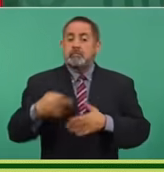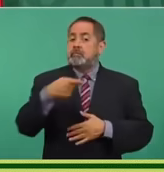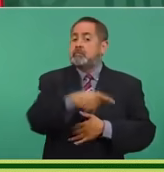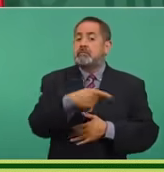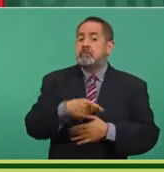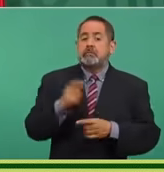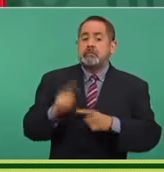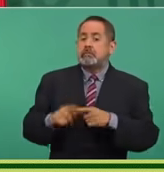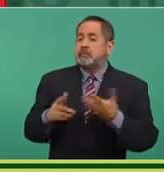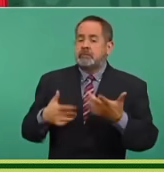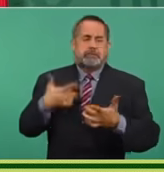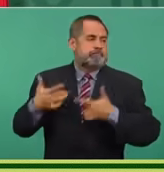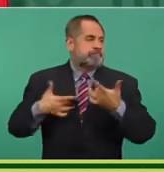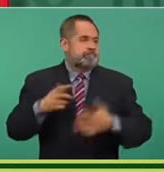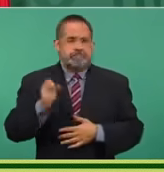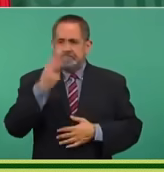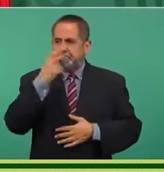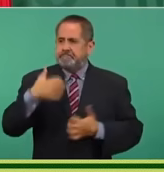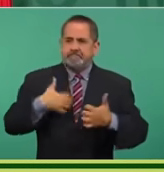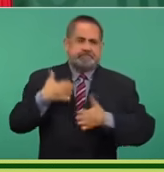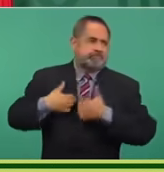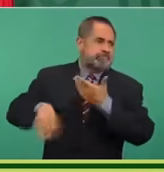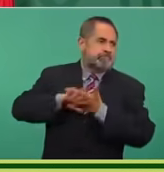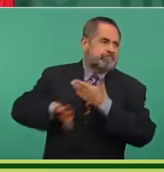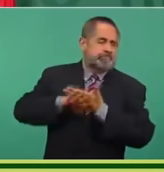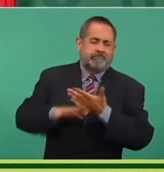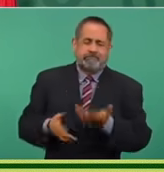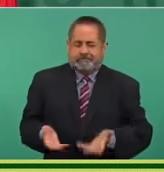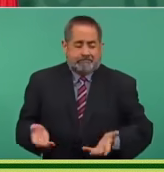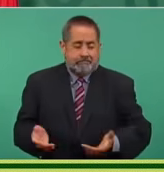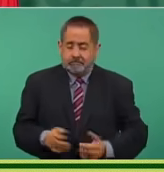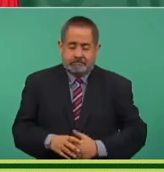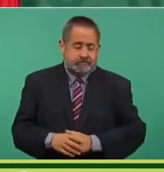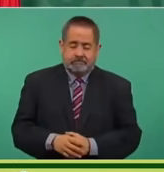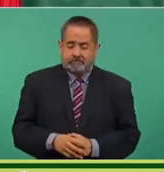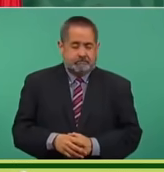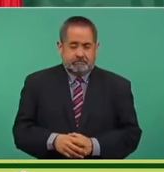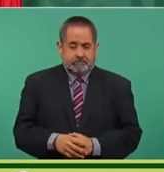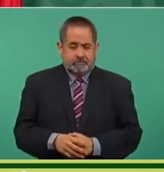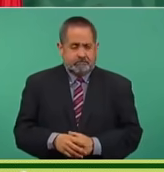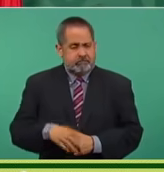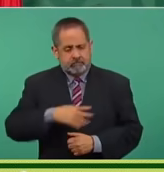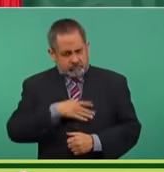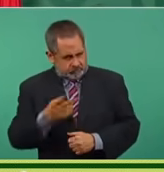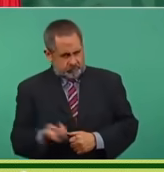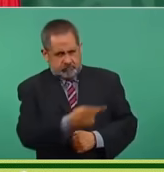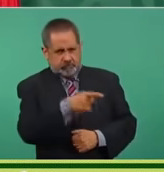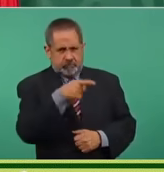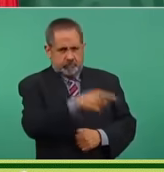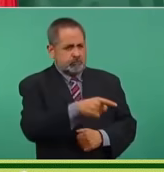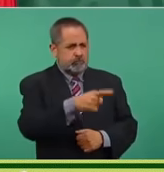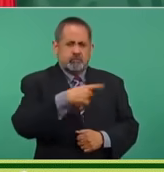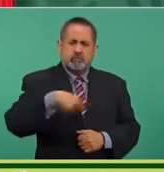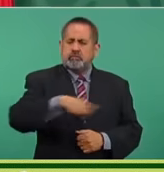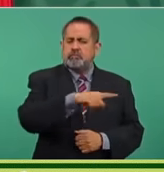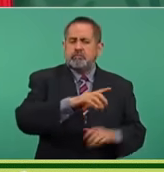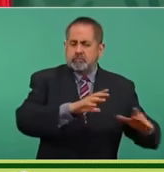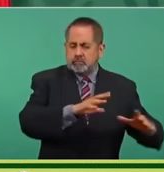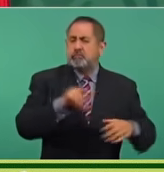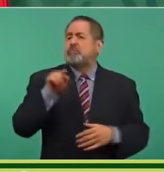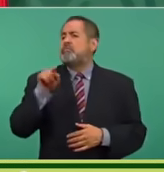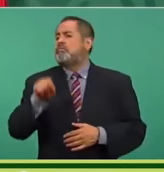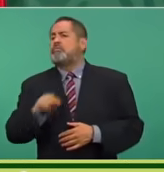este se sienten perseguidos pero yo les pregunto a la gente